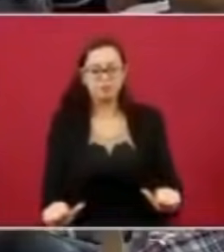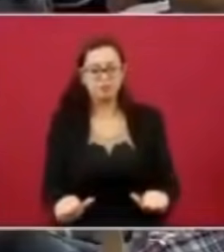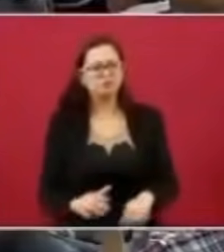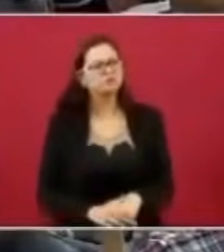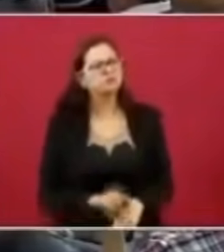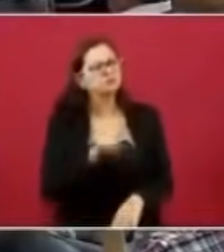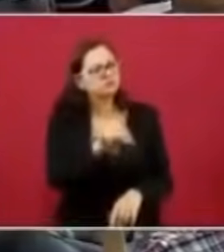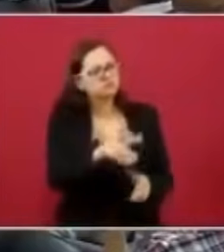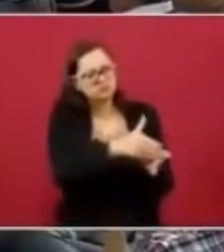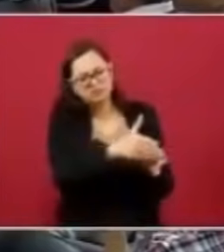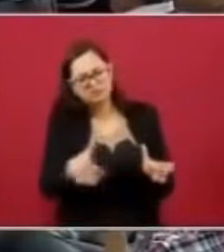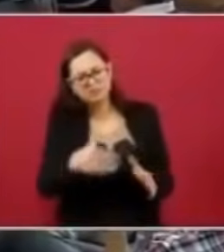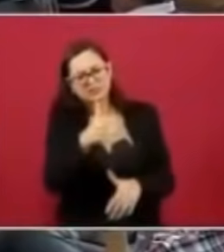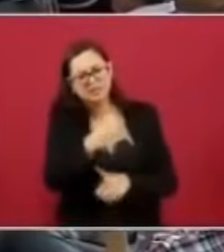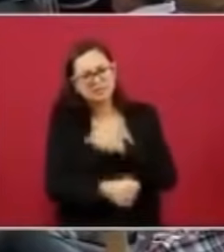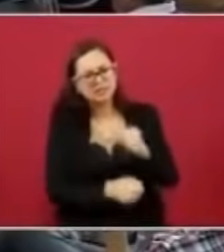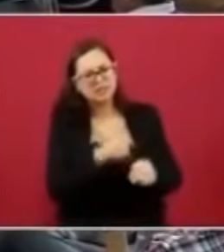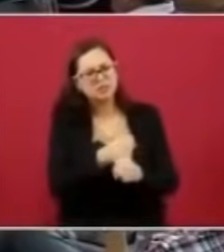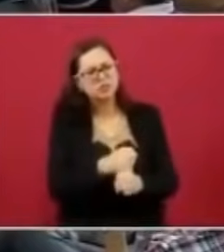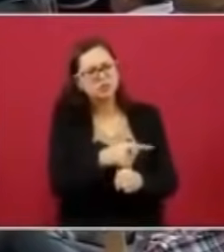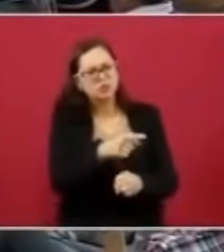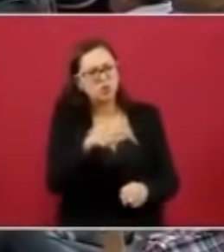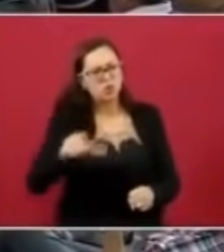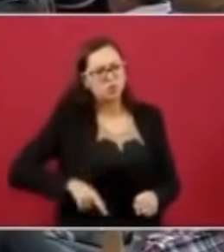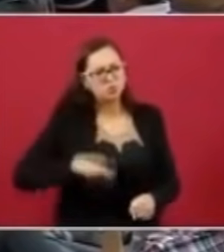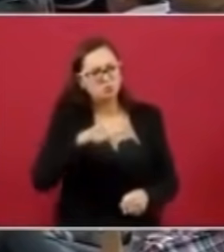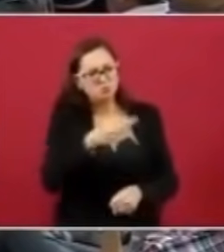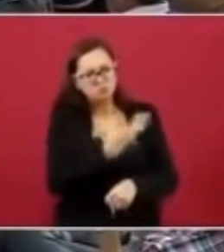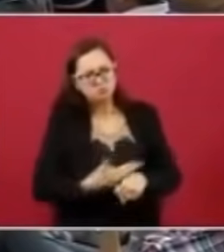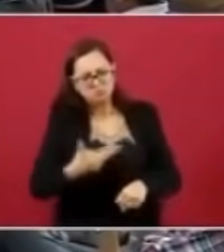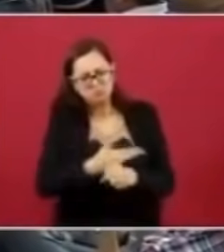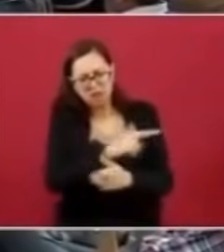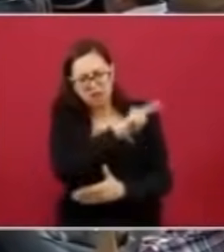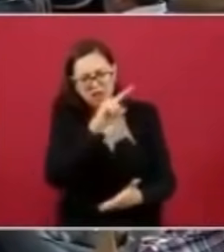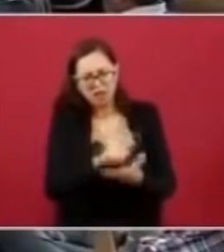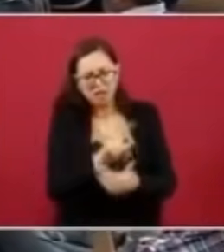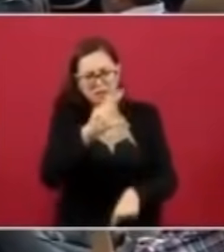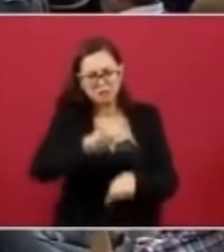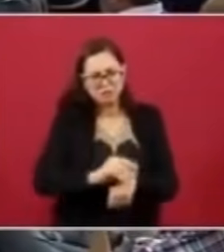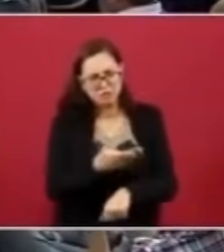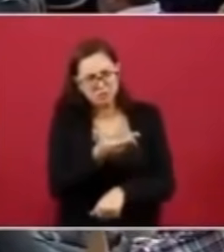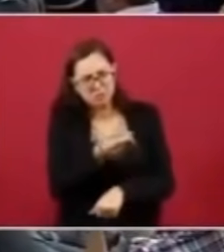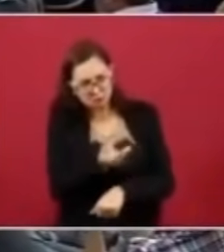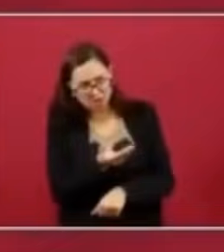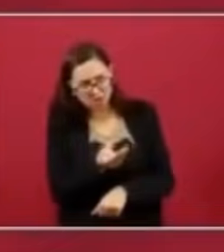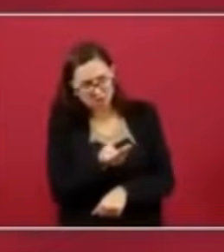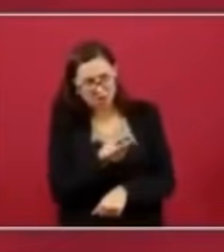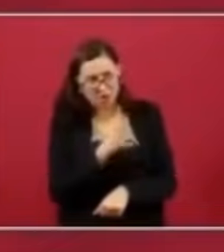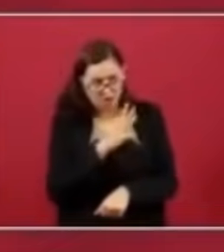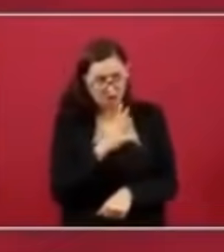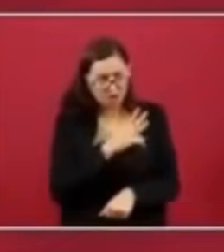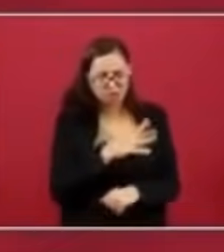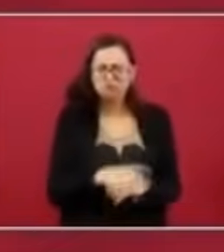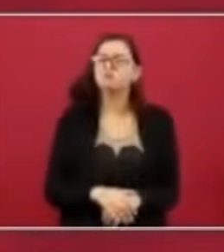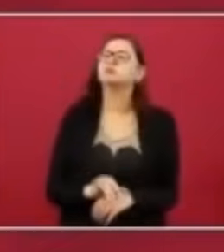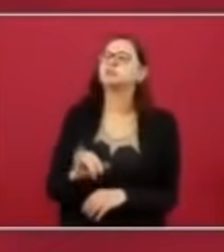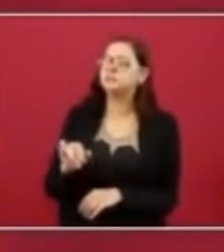en su sexenio para implementar un marco de regulación para el consumo de marihuana? Sí, nada más que